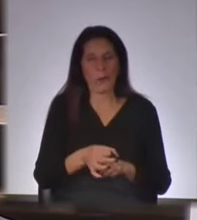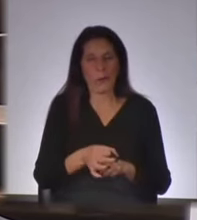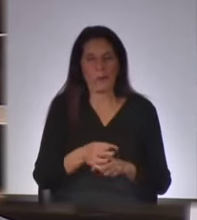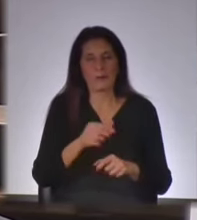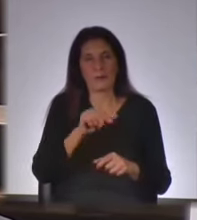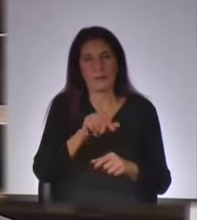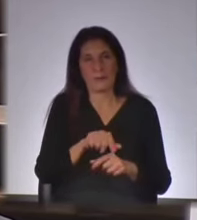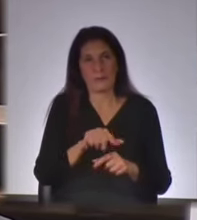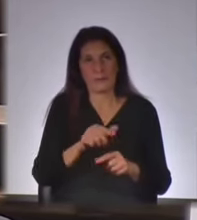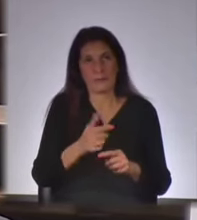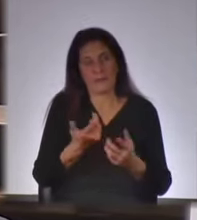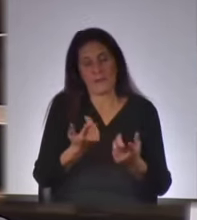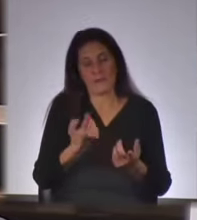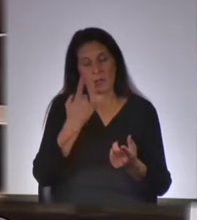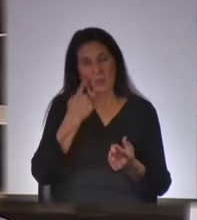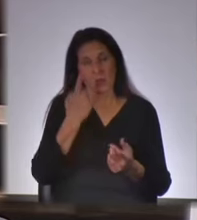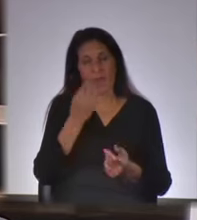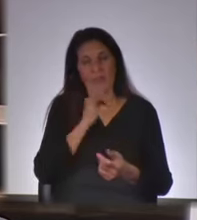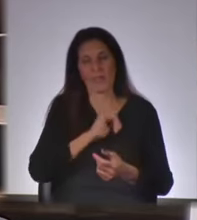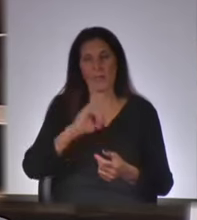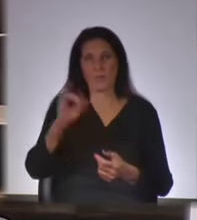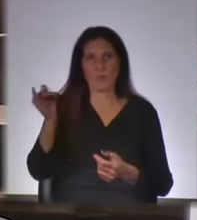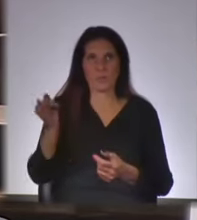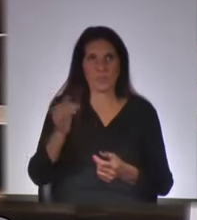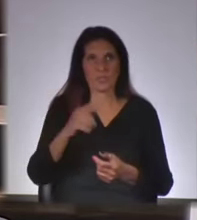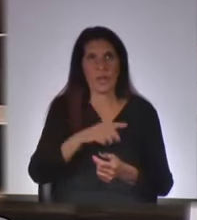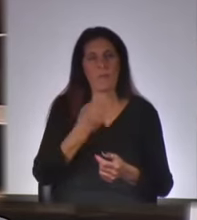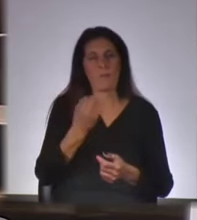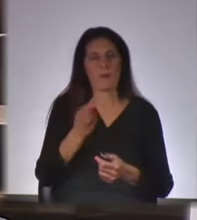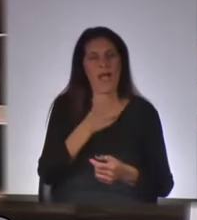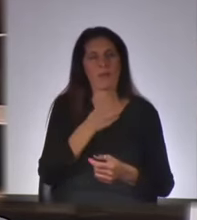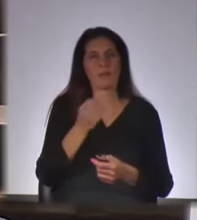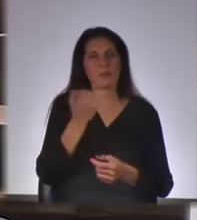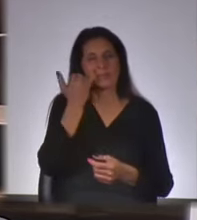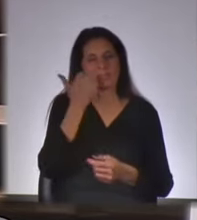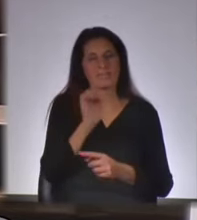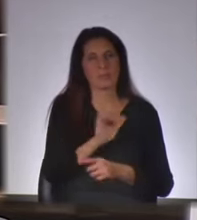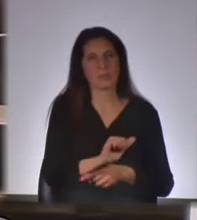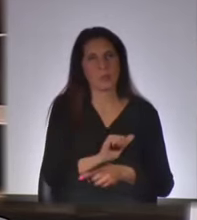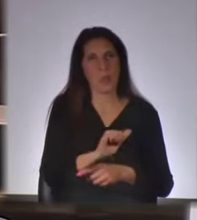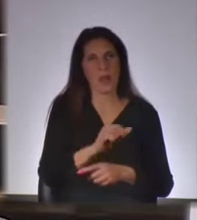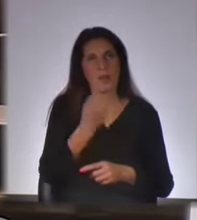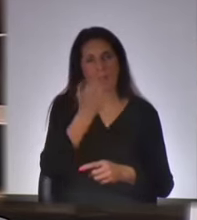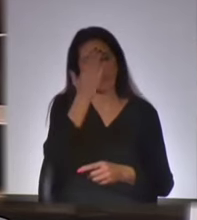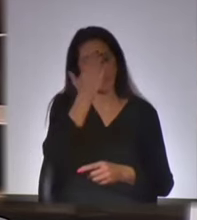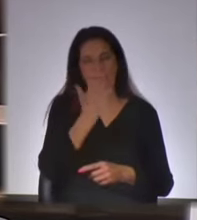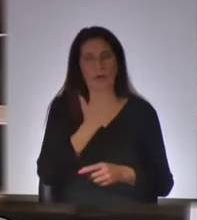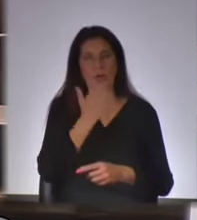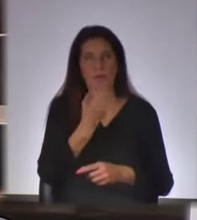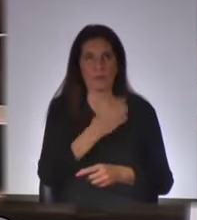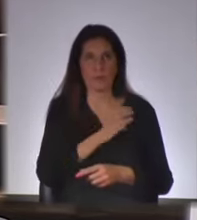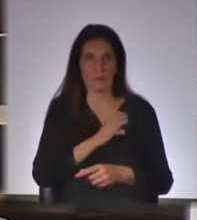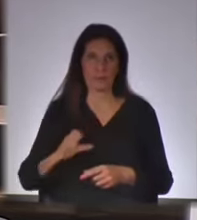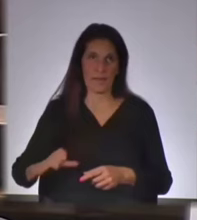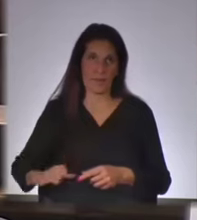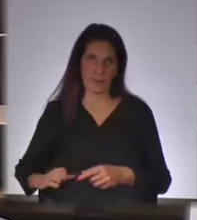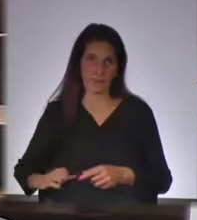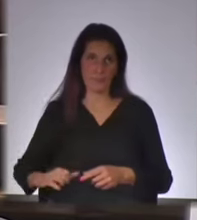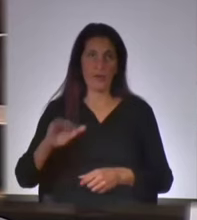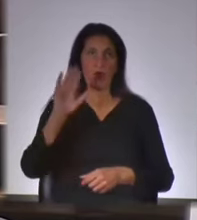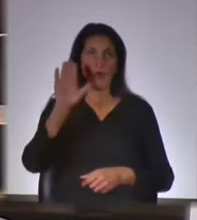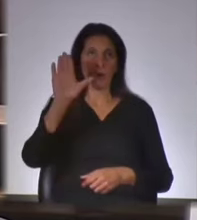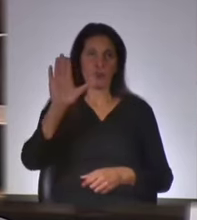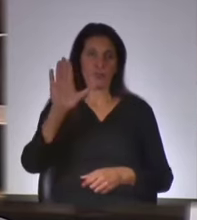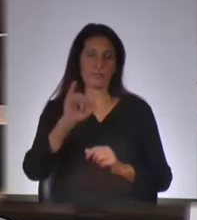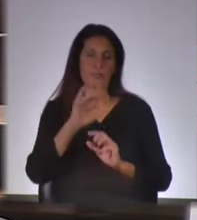una denuncia penal por violaciones y abusos sexuales cometidos de terrorismo de estado y nuestro compromiso y respuesta en el ámbito